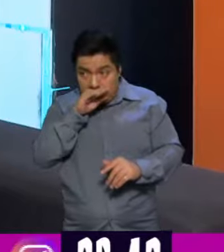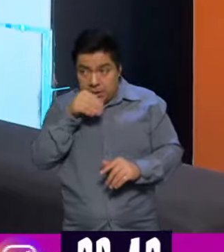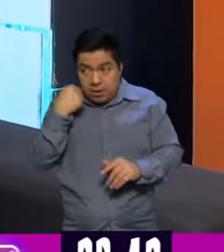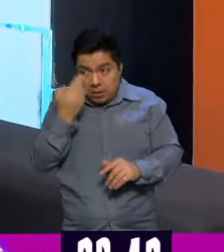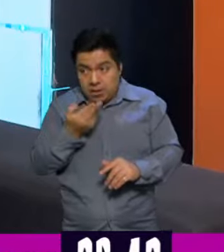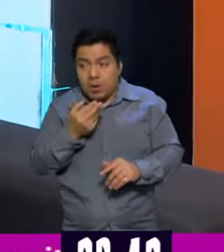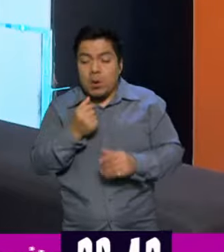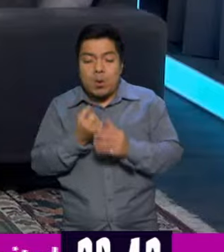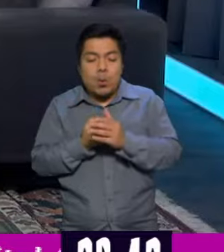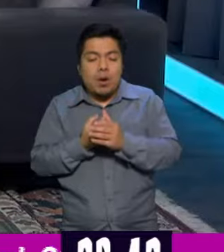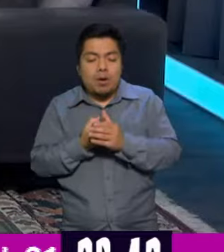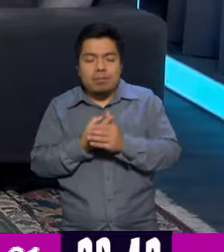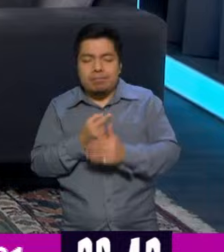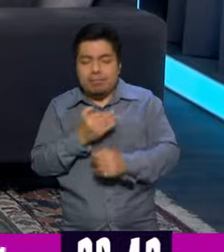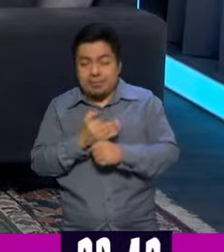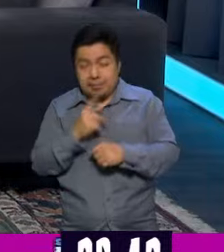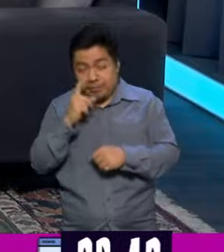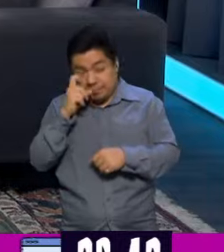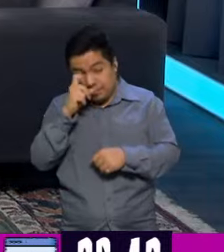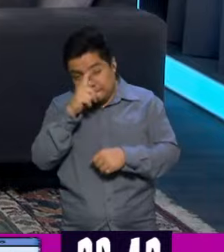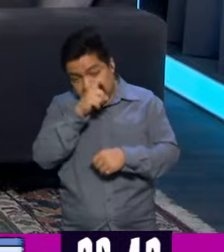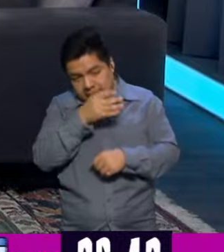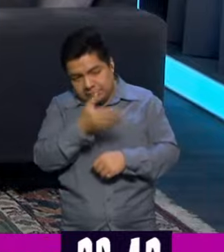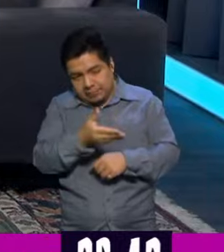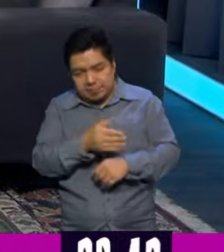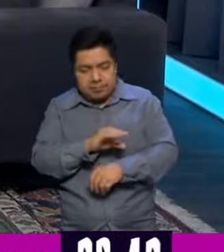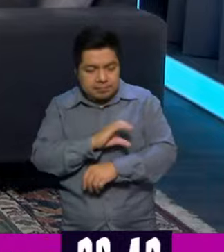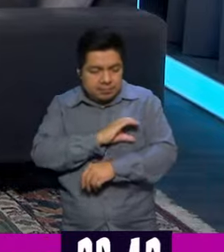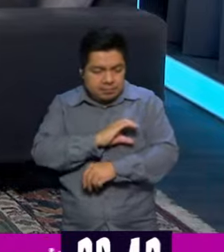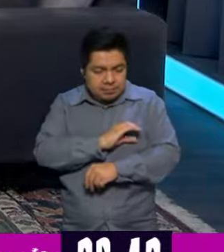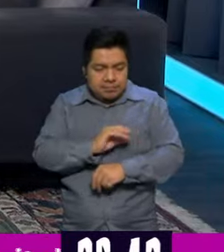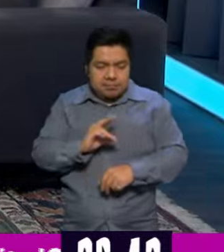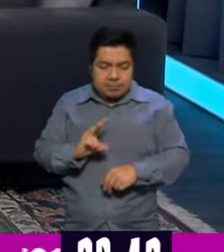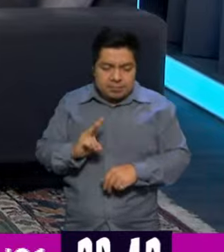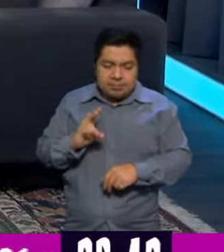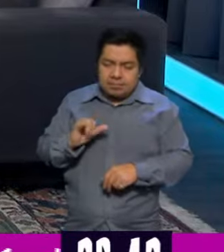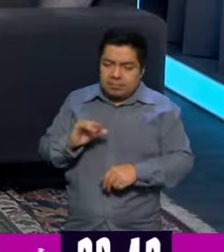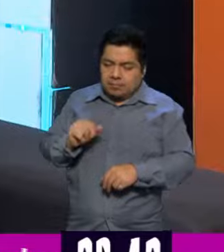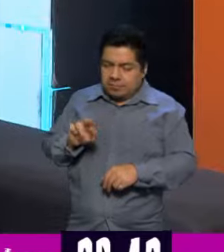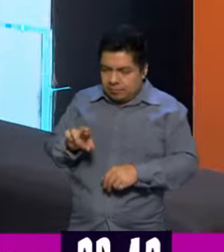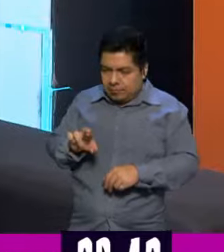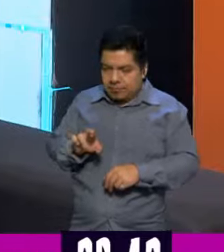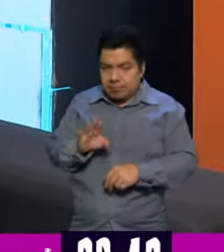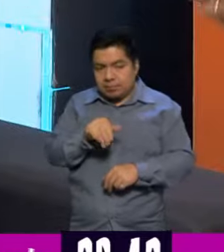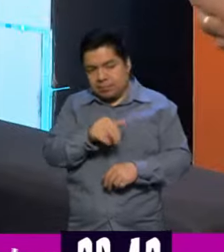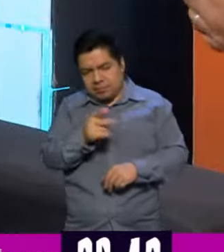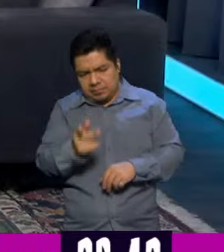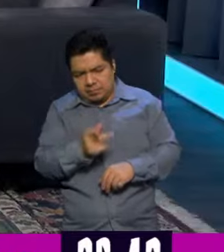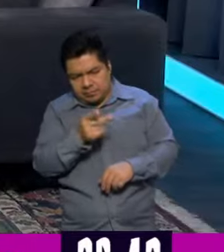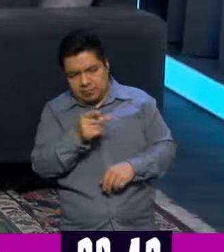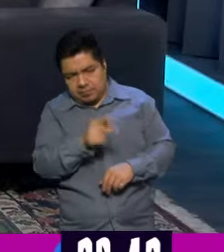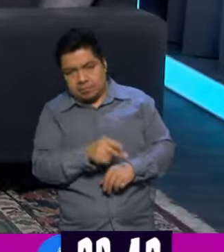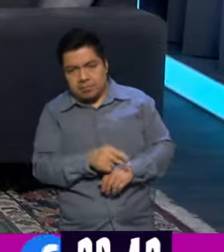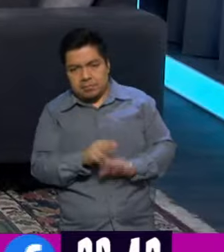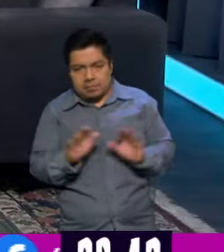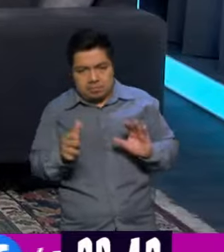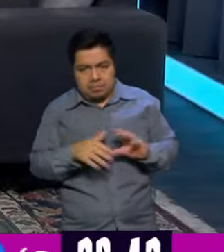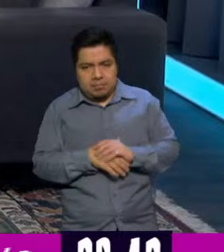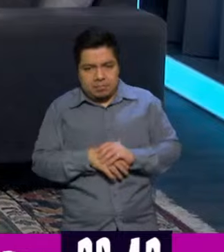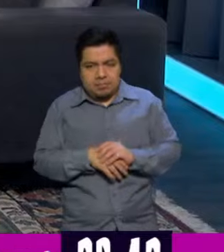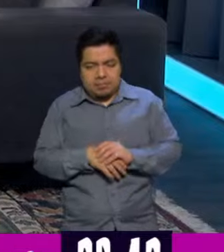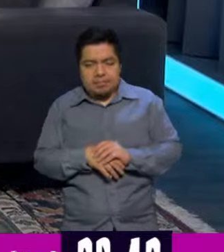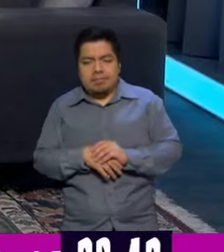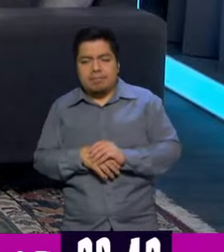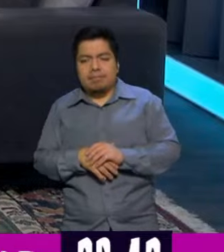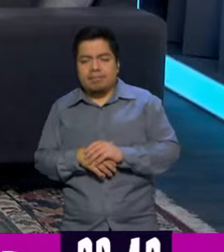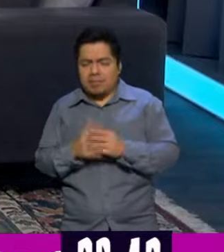Siempre pierdo los concursos. Y es difícil la pregunta que le voy a hacer. Sí, mi querido pues es que y nunca había ponderado Víctor, maestro. Dime ahora, ten, para que sepas lo que te puedes llevar.